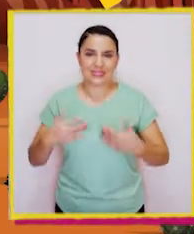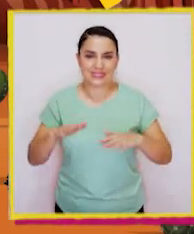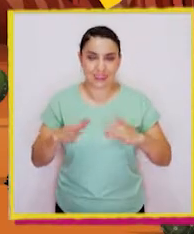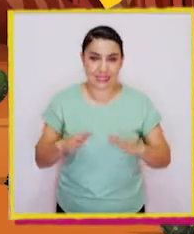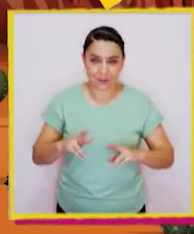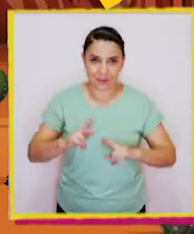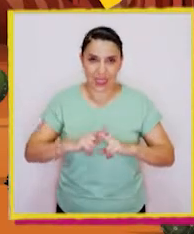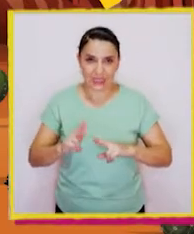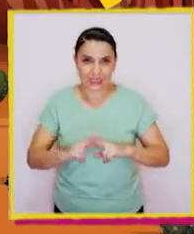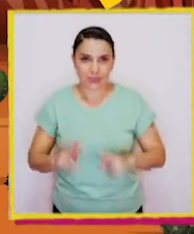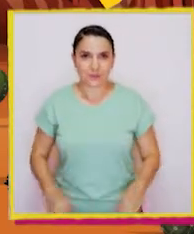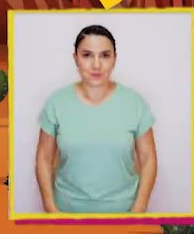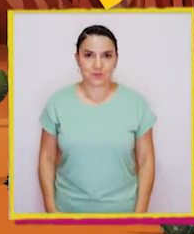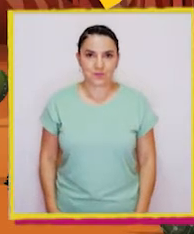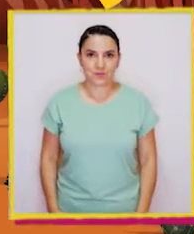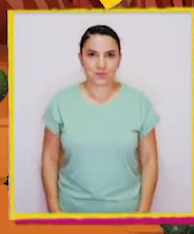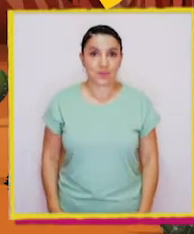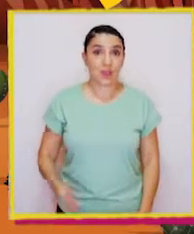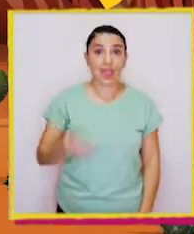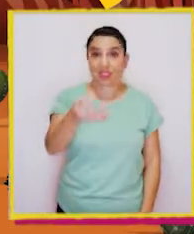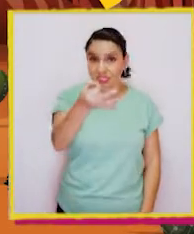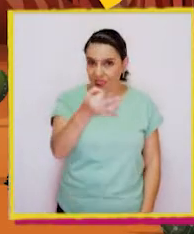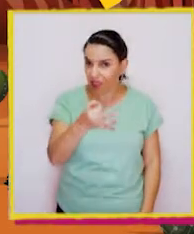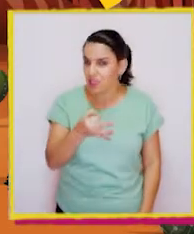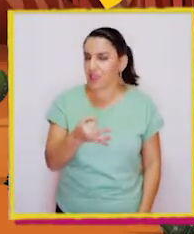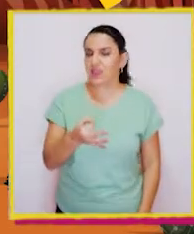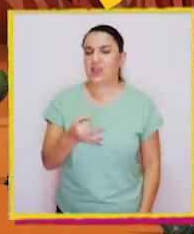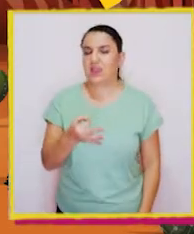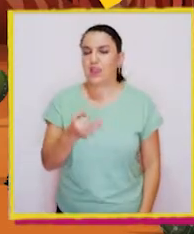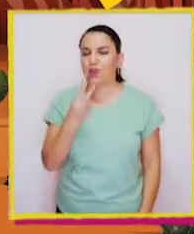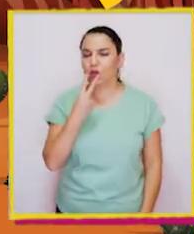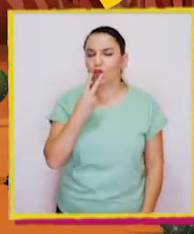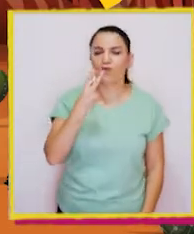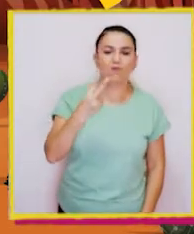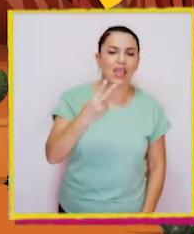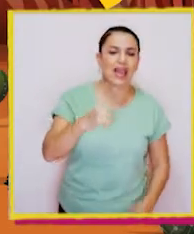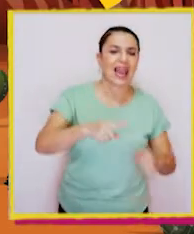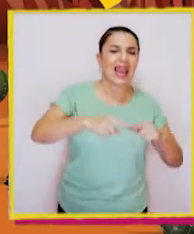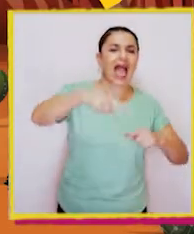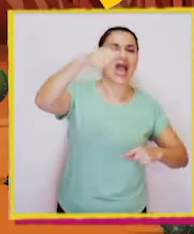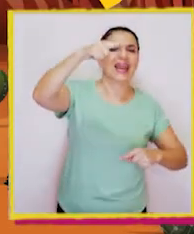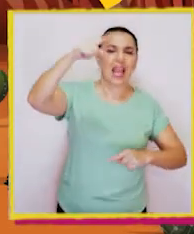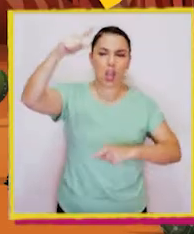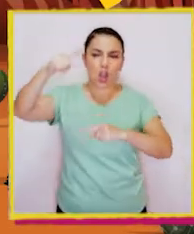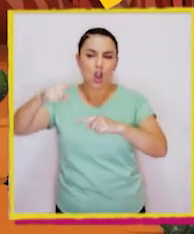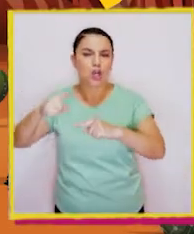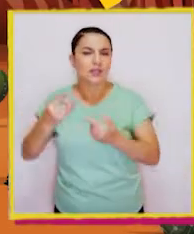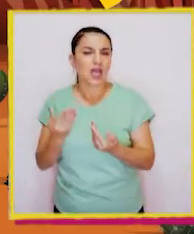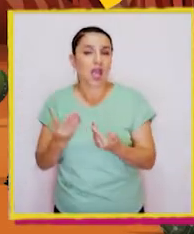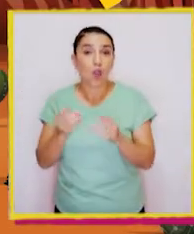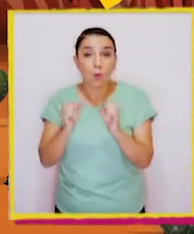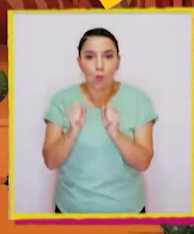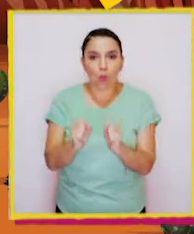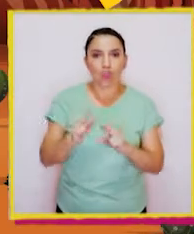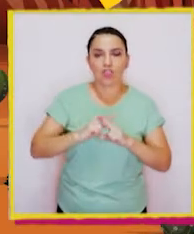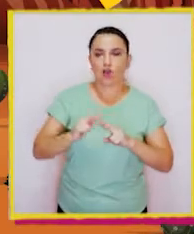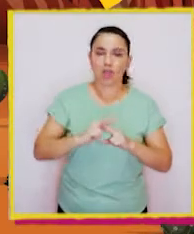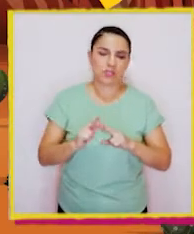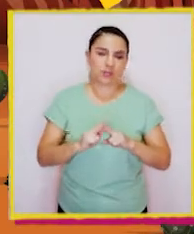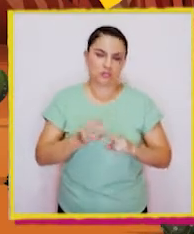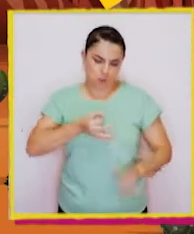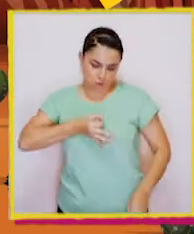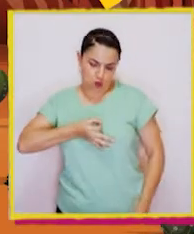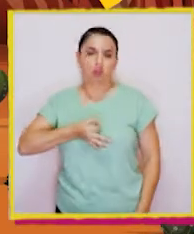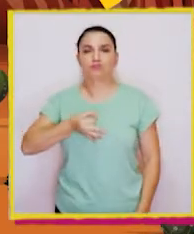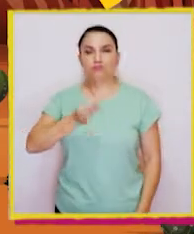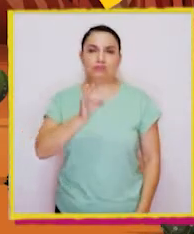¡Ay, ay, ay! A ver, lo voy a hacer. Me acaban de decir que para ver cuál es más larga y cuál es más corta, puedo usar un objeto, como